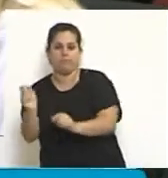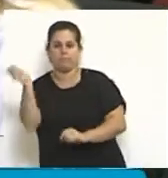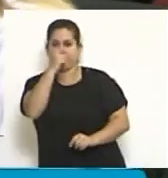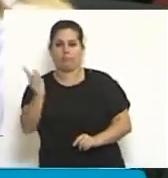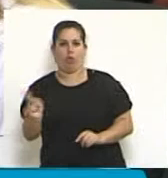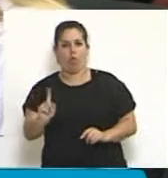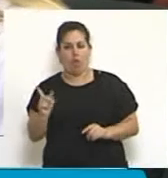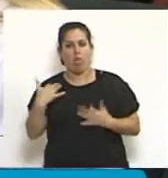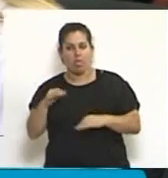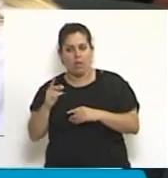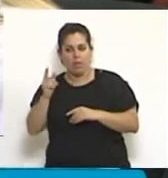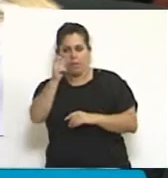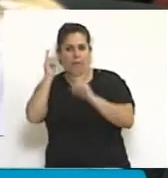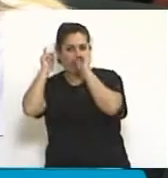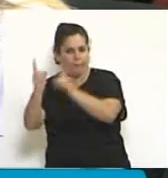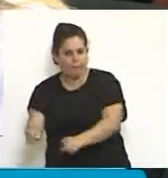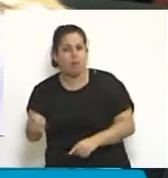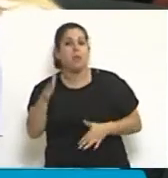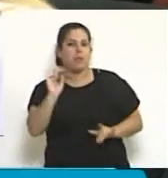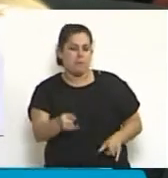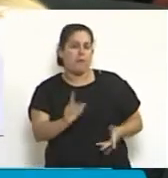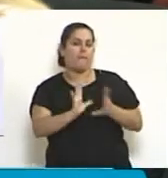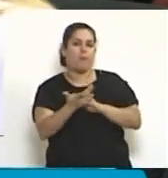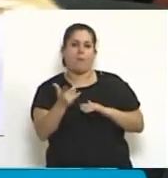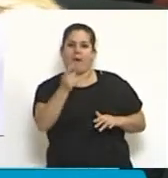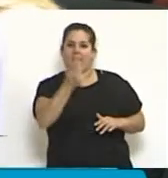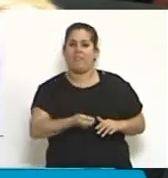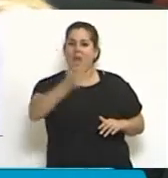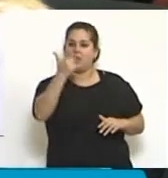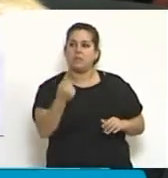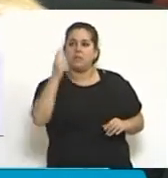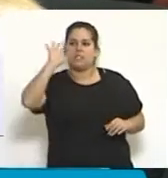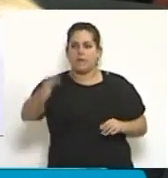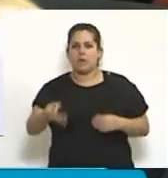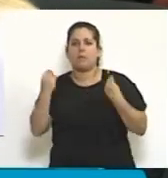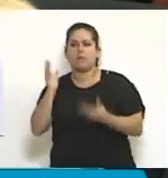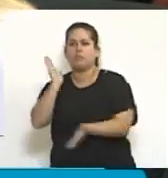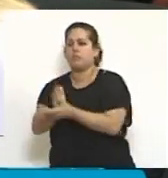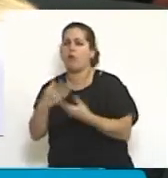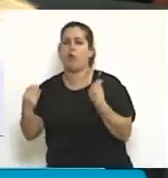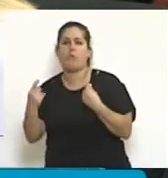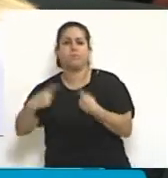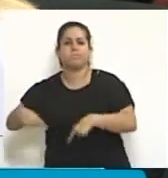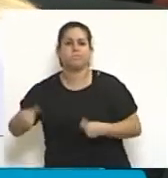en términos claros y sencillos para que todos sepamos qué es lo que ocurre y cuál es la sanción que se aplica.